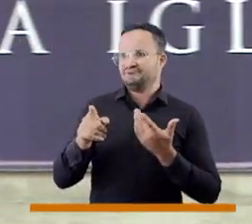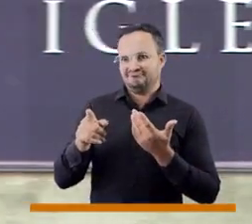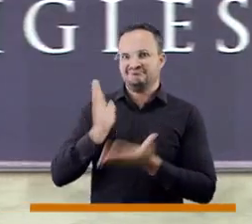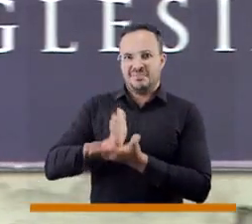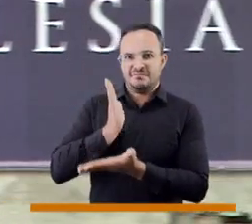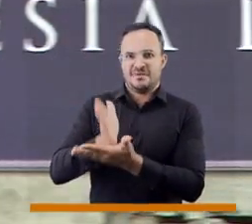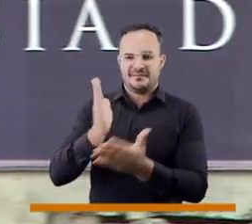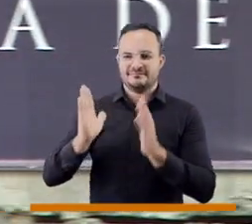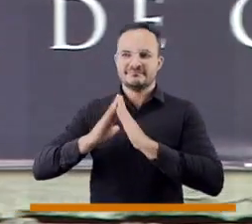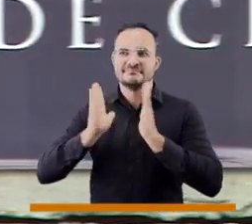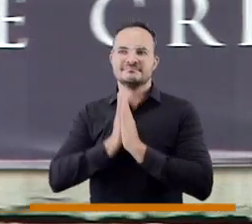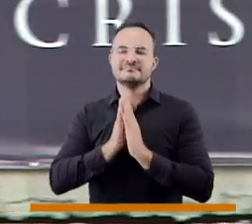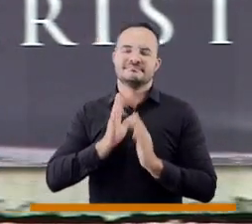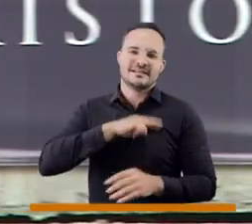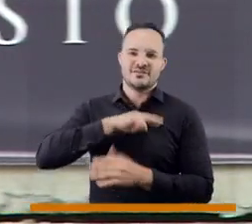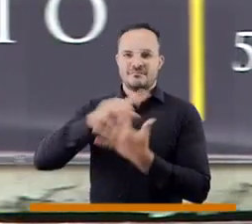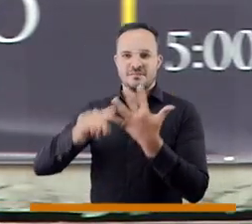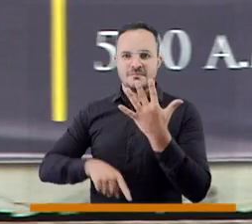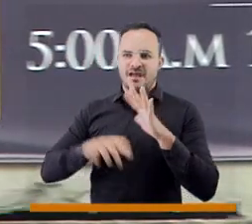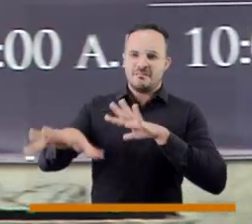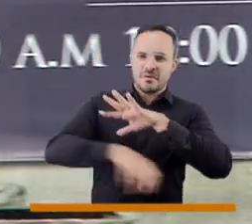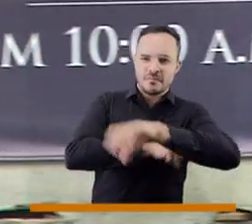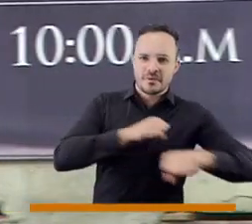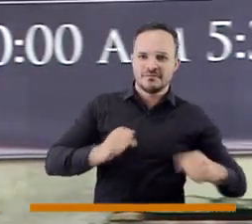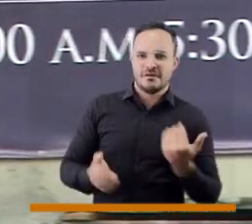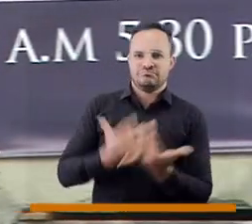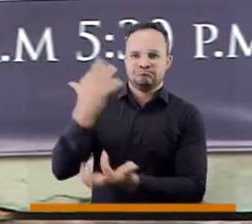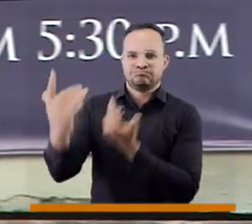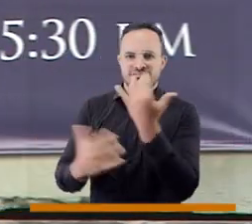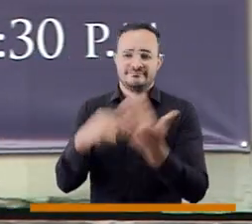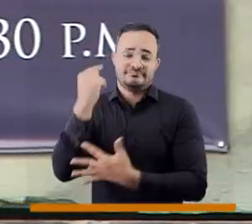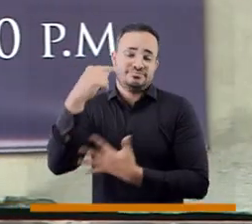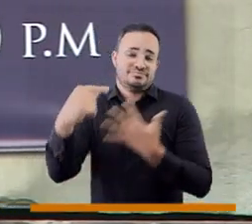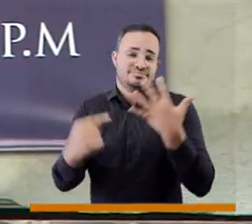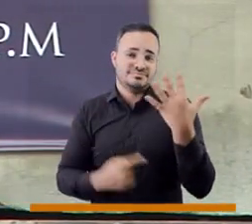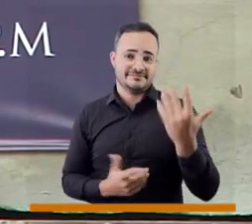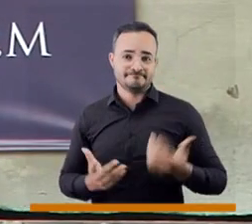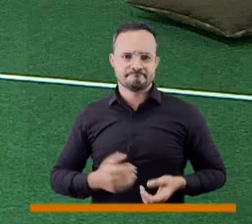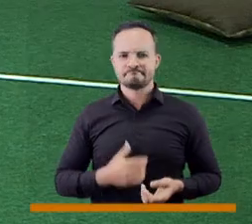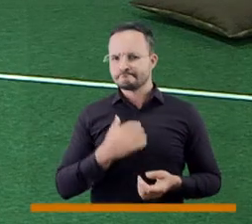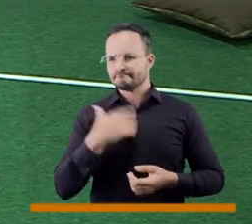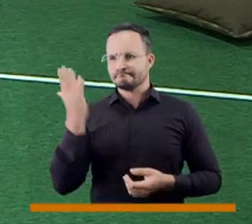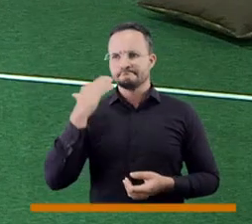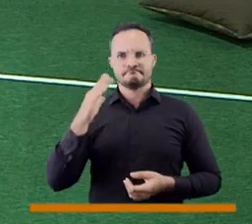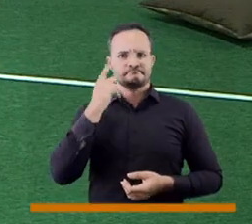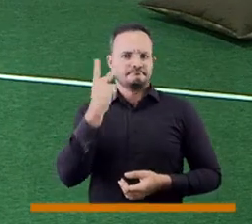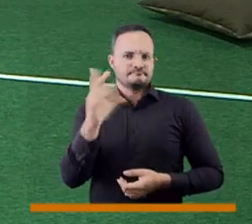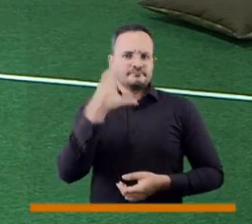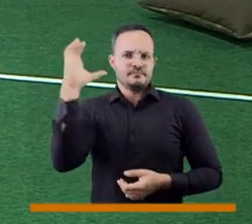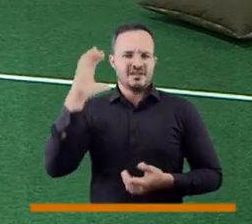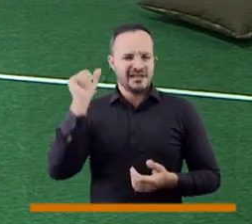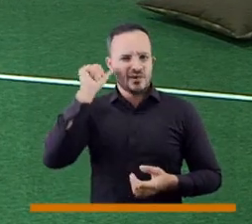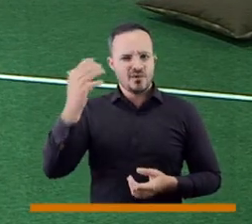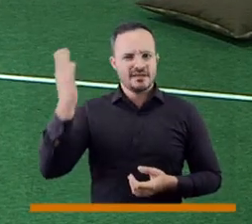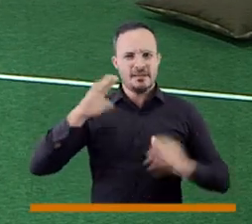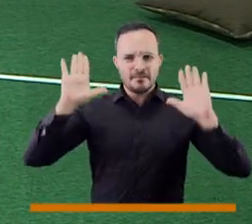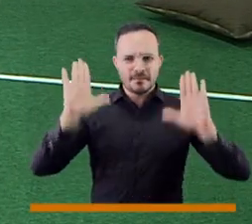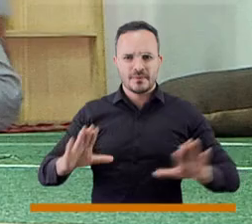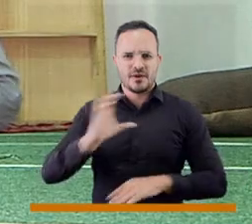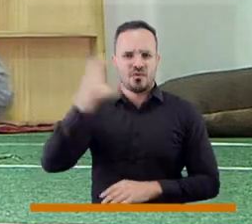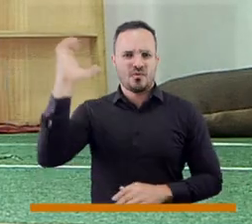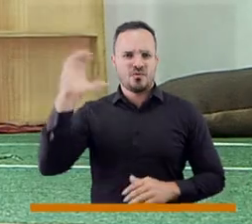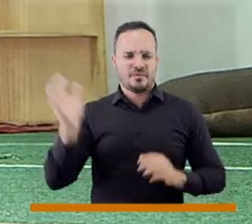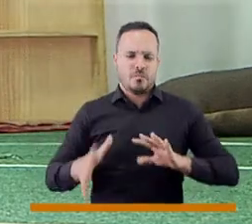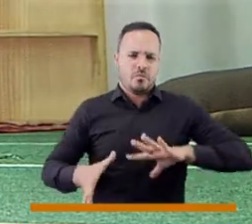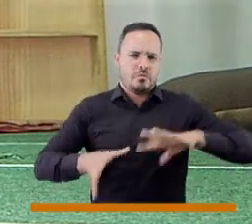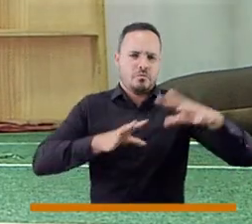que afectan símbolos sagrados o religiosos, lo hemos visto a nivel país durante las